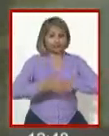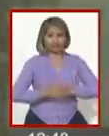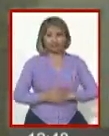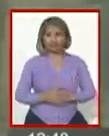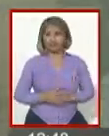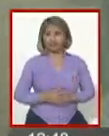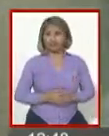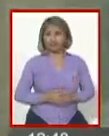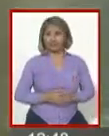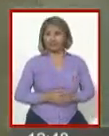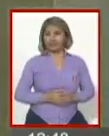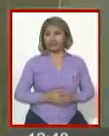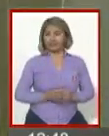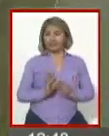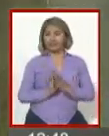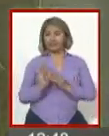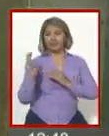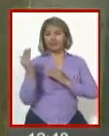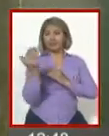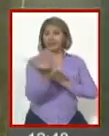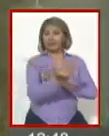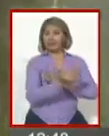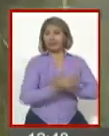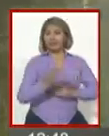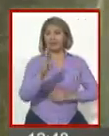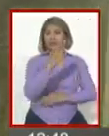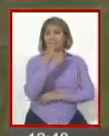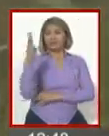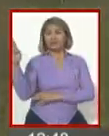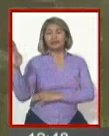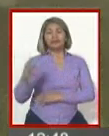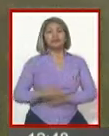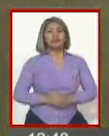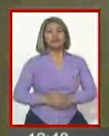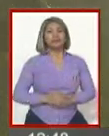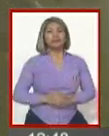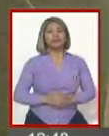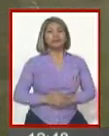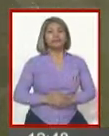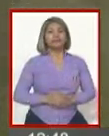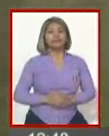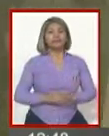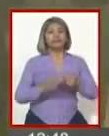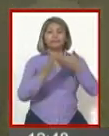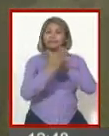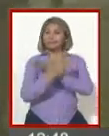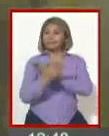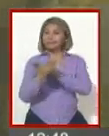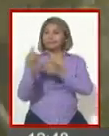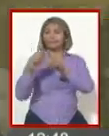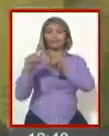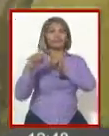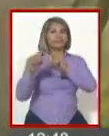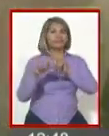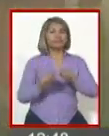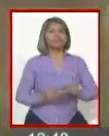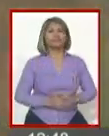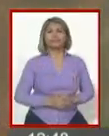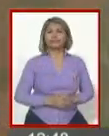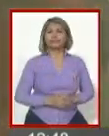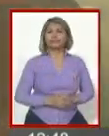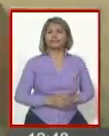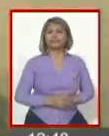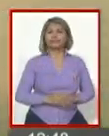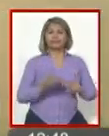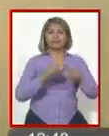logrado, por suerte, se ha logrado bordear el condominio El Bosque. Es una pena, estaban saliendo palomitas, pajaritos, una serie de...